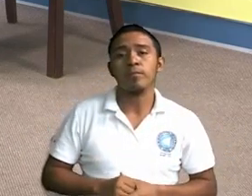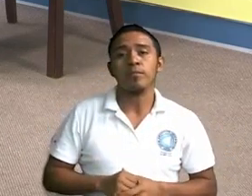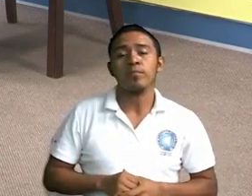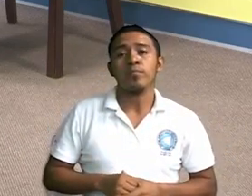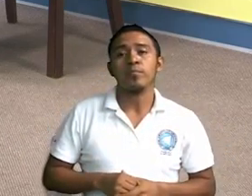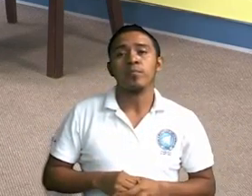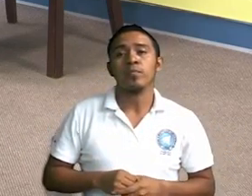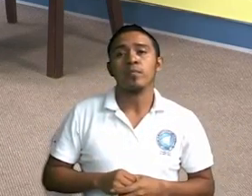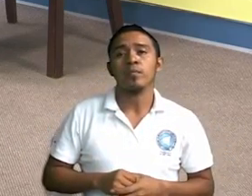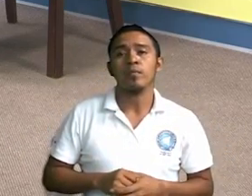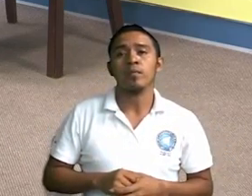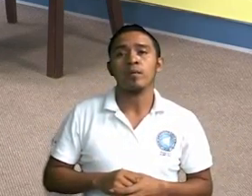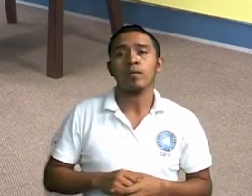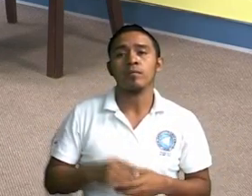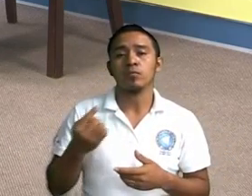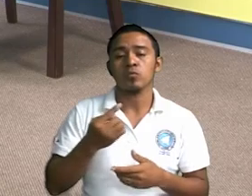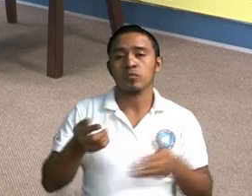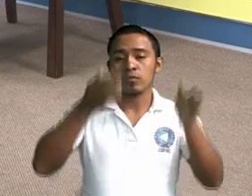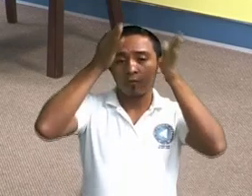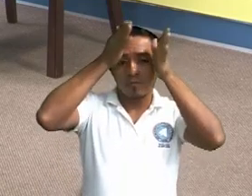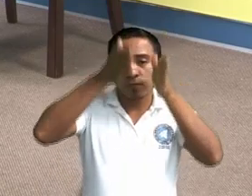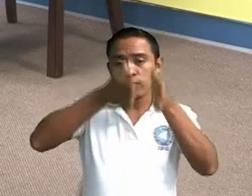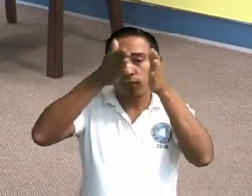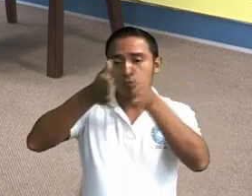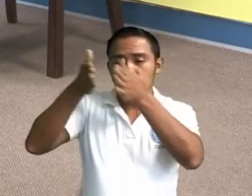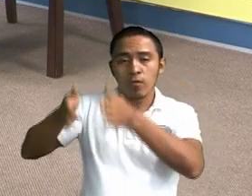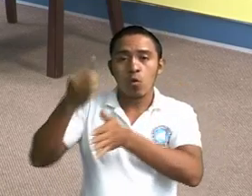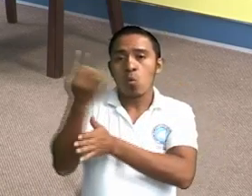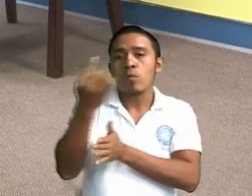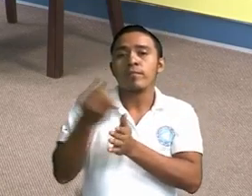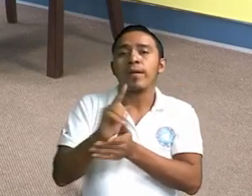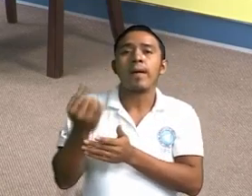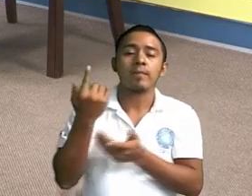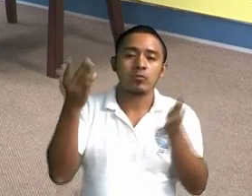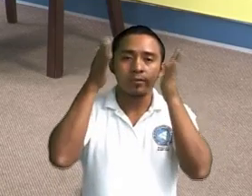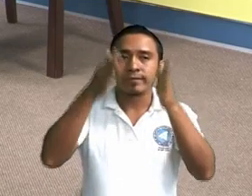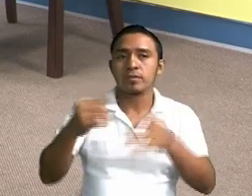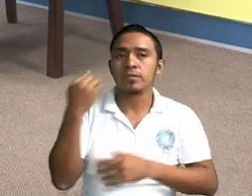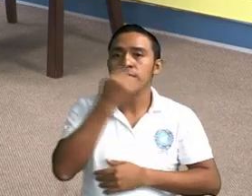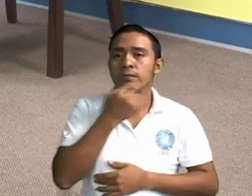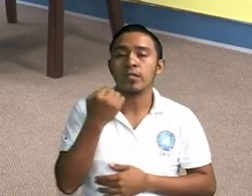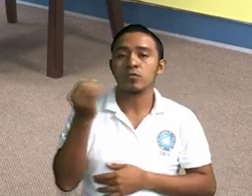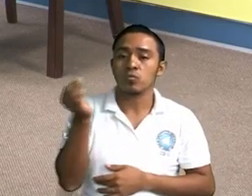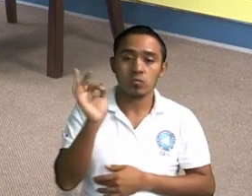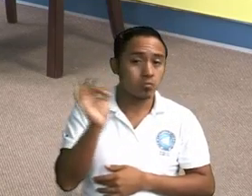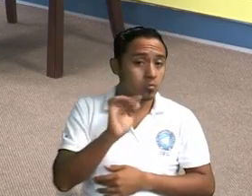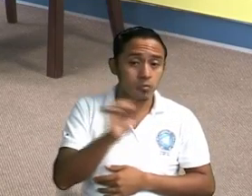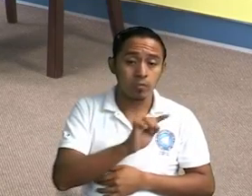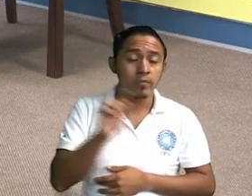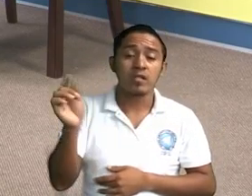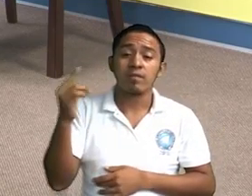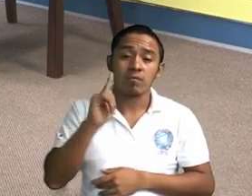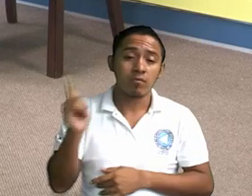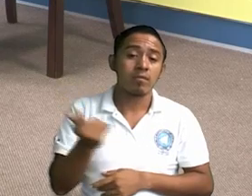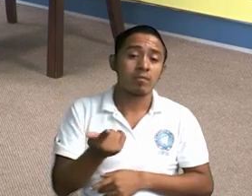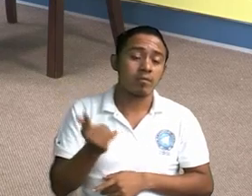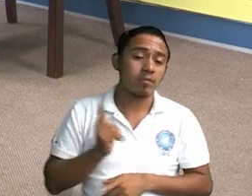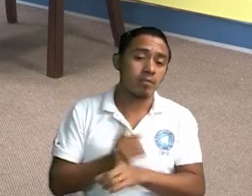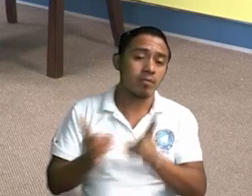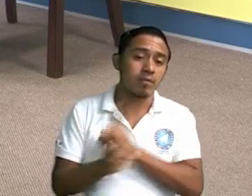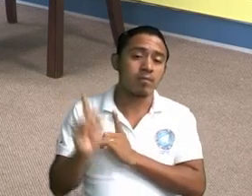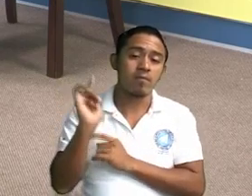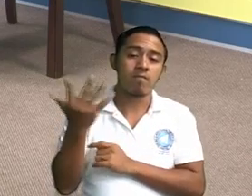no dejarnos enfocar solo en la boca ya nosotros de una manera integral exacto de una manera integral en